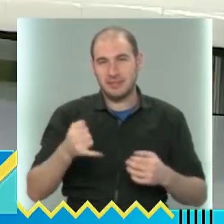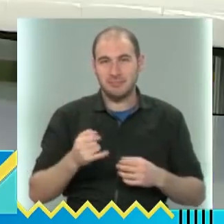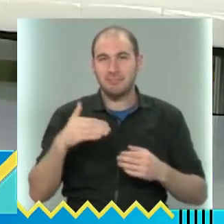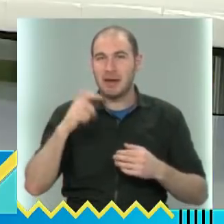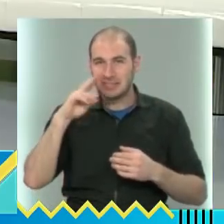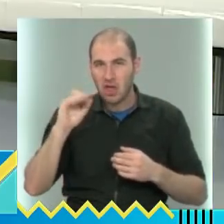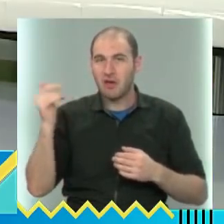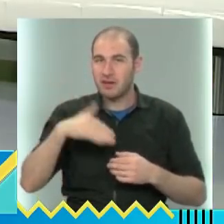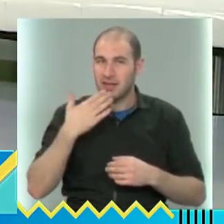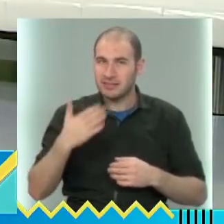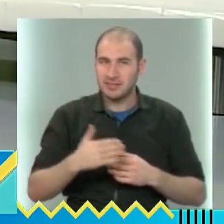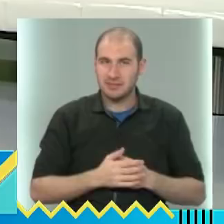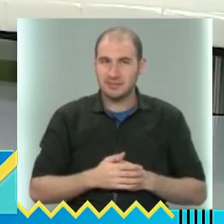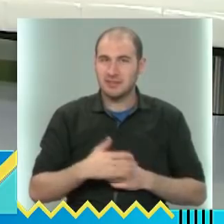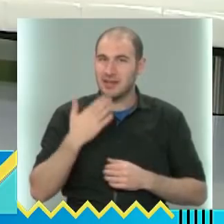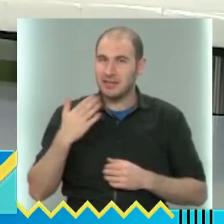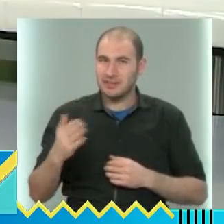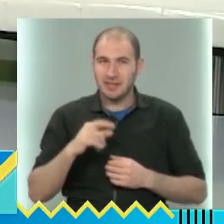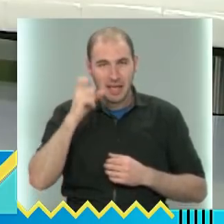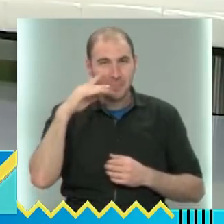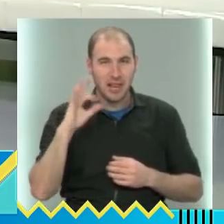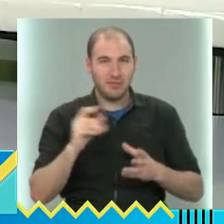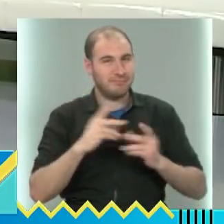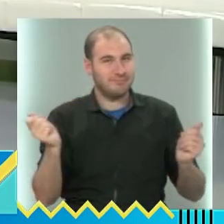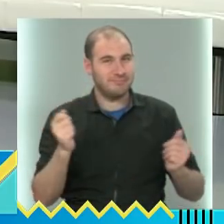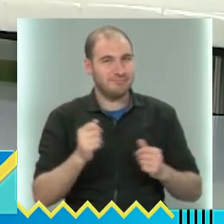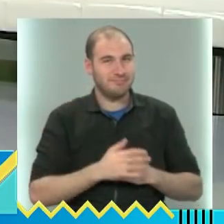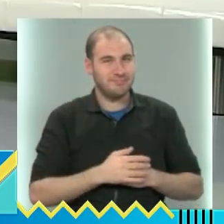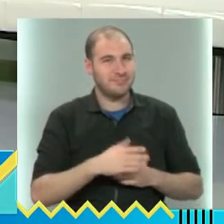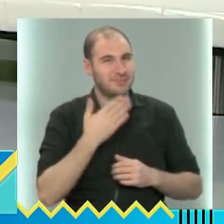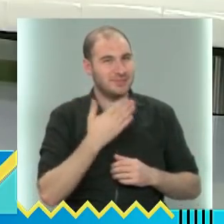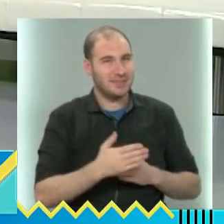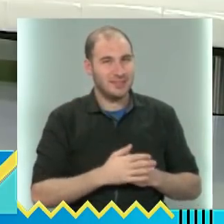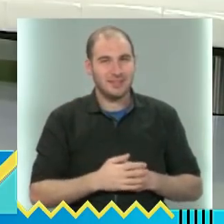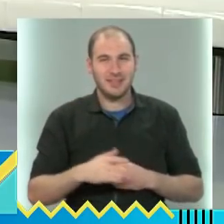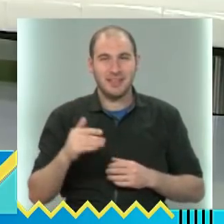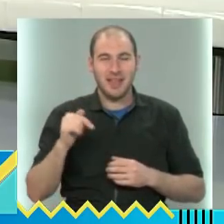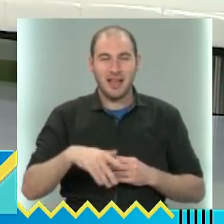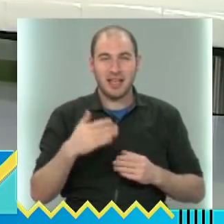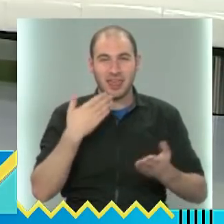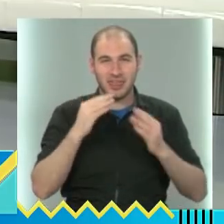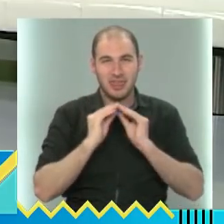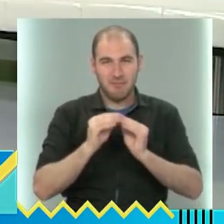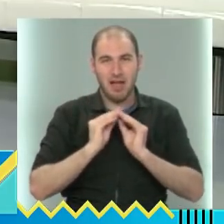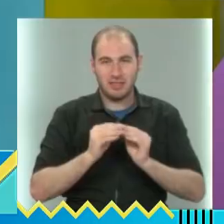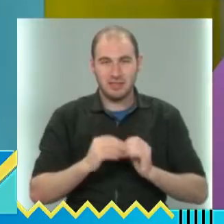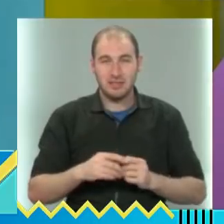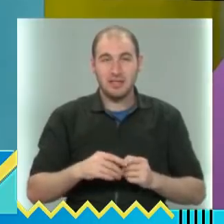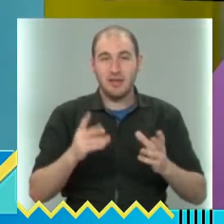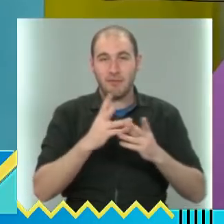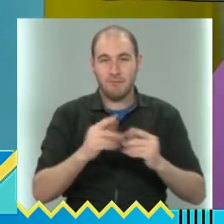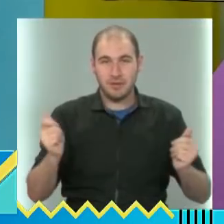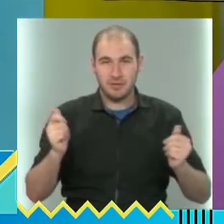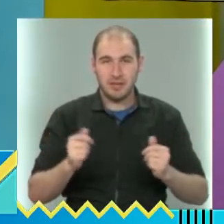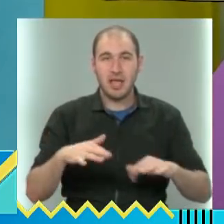Marcelo, muchísimas gracias por haber estado acá. Muchísimas gracias. Emilio, ya se terminó. Muchísimas gracias por haber venido a dar este debate. Y bueno, y el cierre